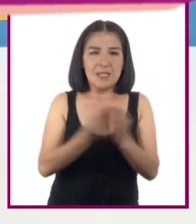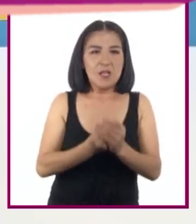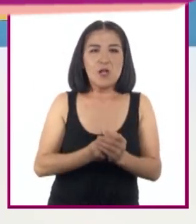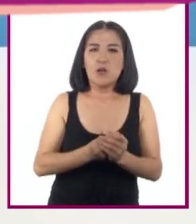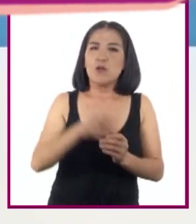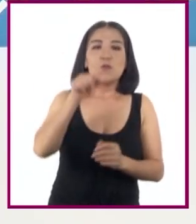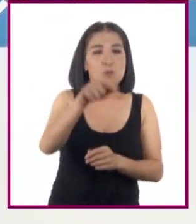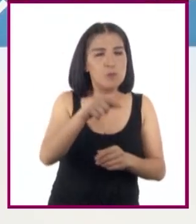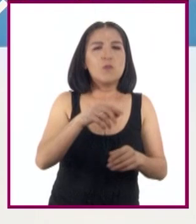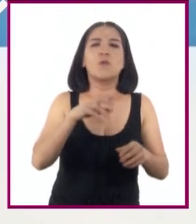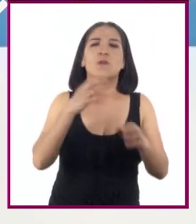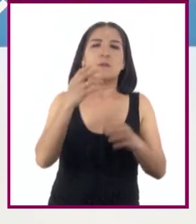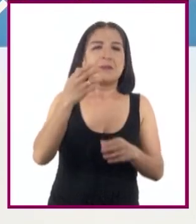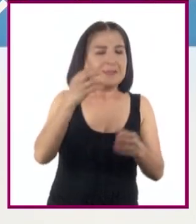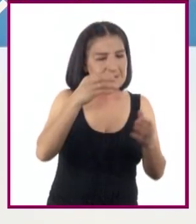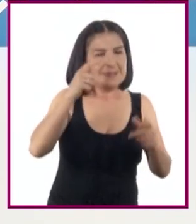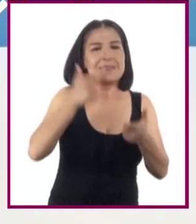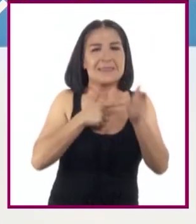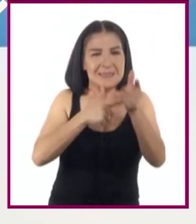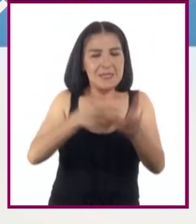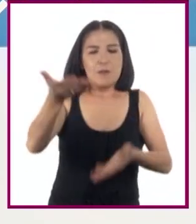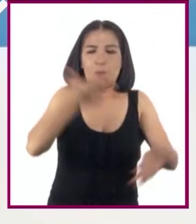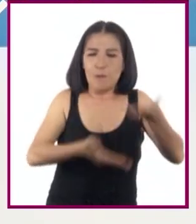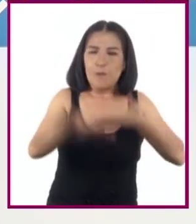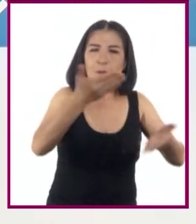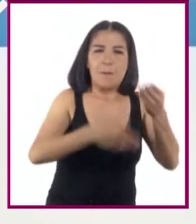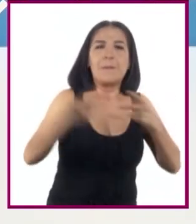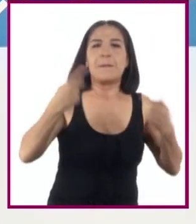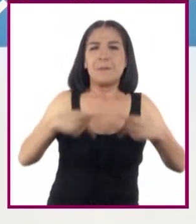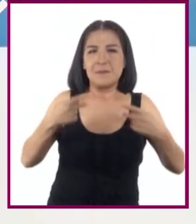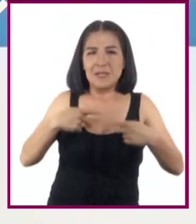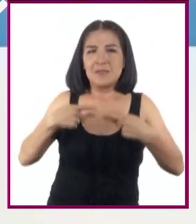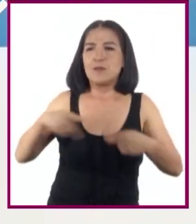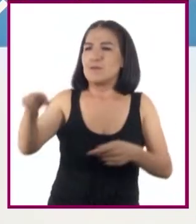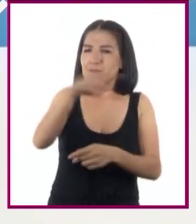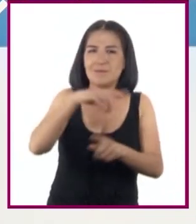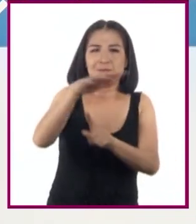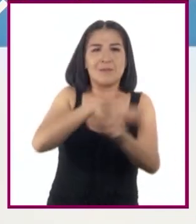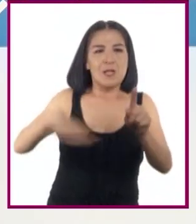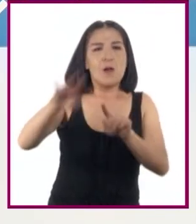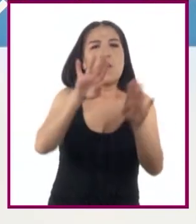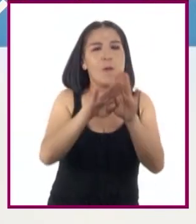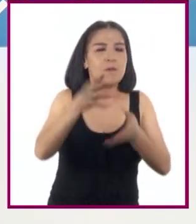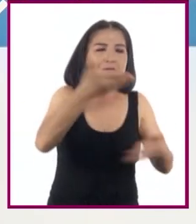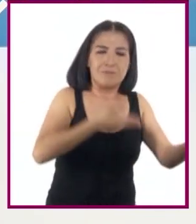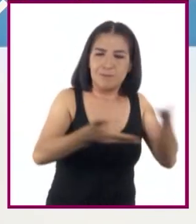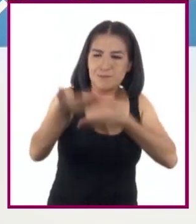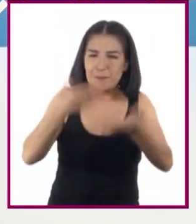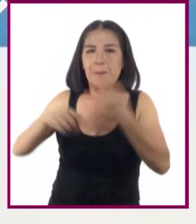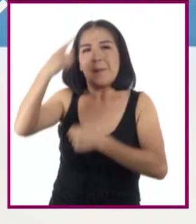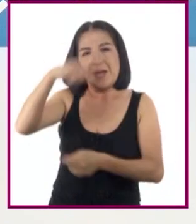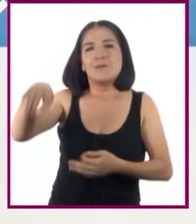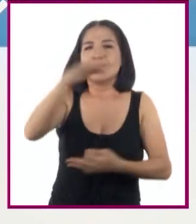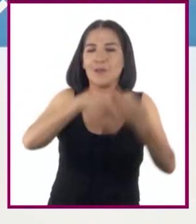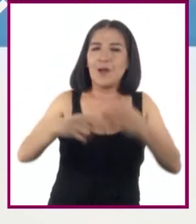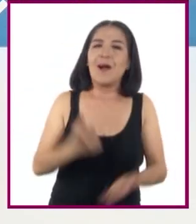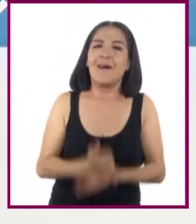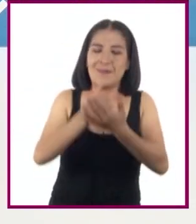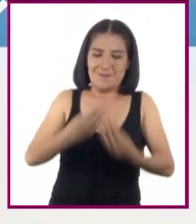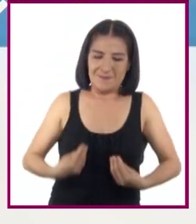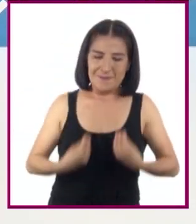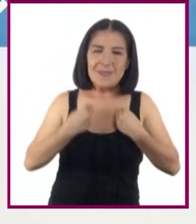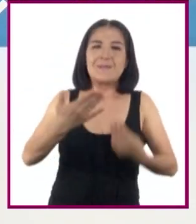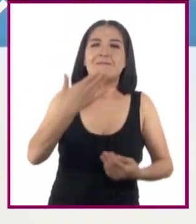No dejen de compartir lo que aprenden con las personas que les rodean, para que todos fomentemos una vida con bienestar.